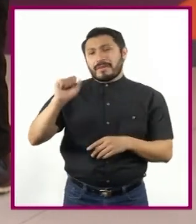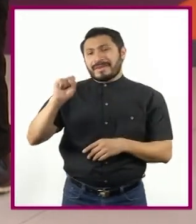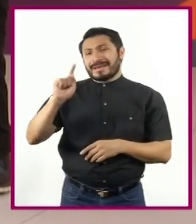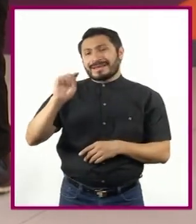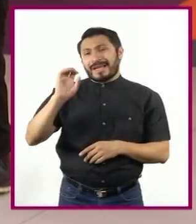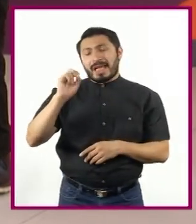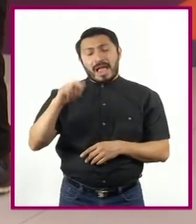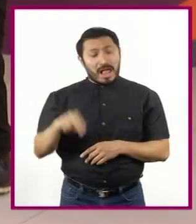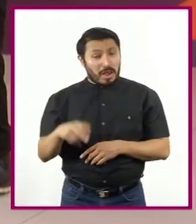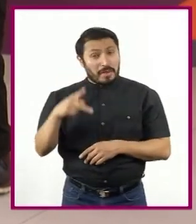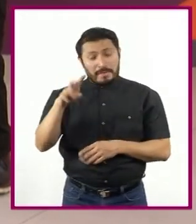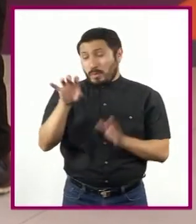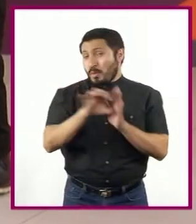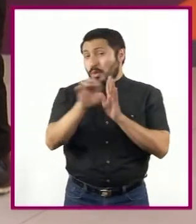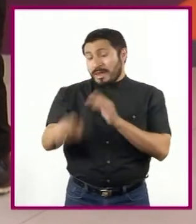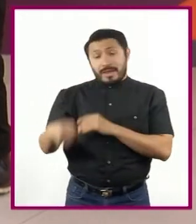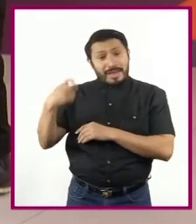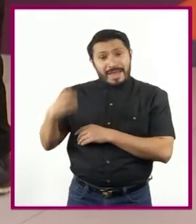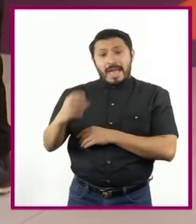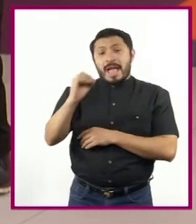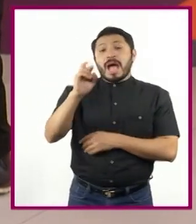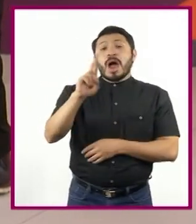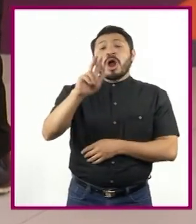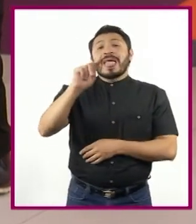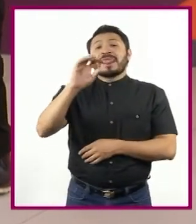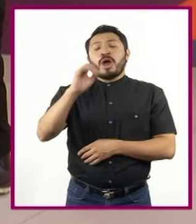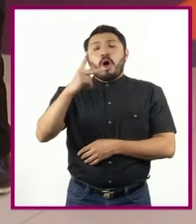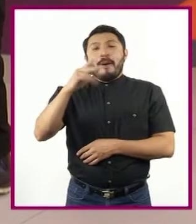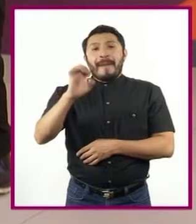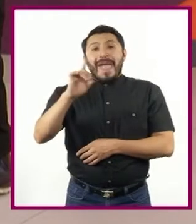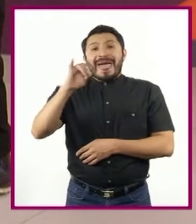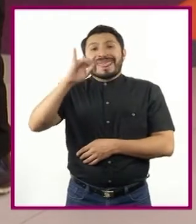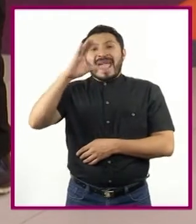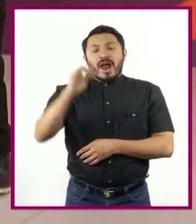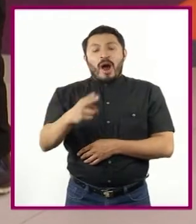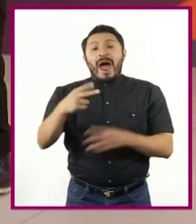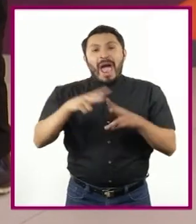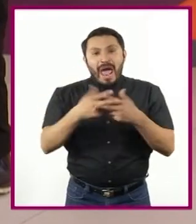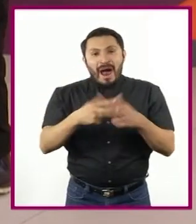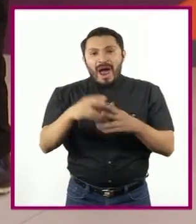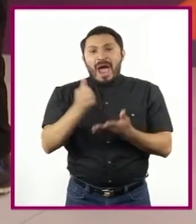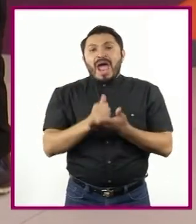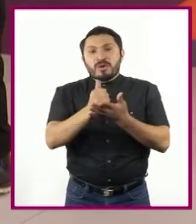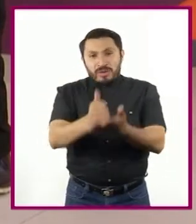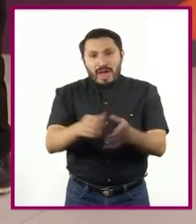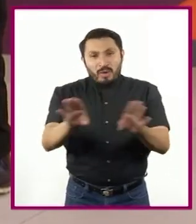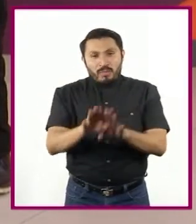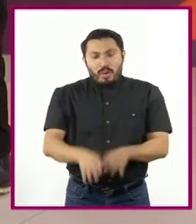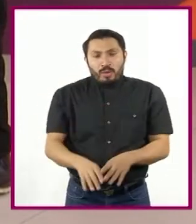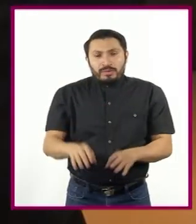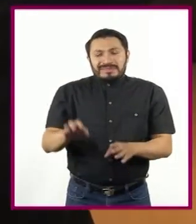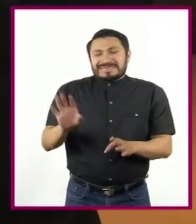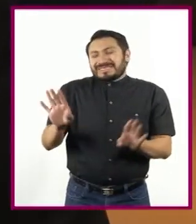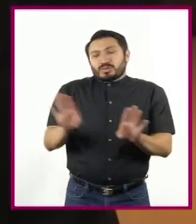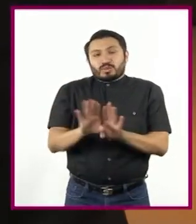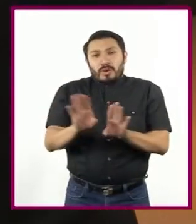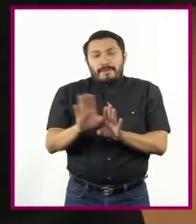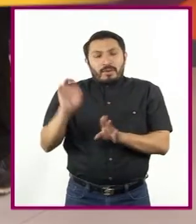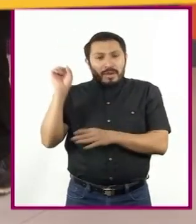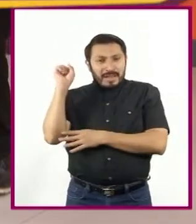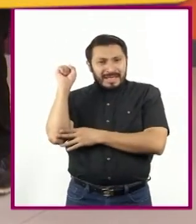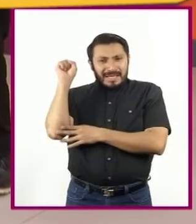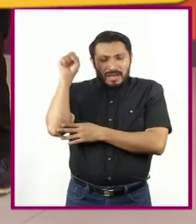por ejemplo, es un bastón ortopédico. Son herramientas que nos ayudan a corregir o evitar deformaciones en el cuerpo